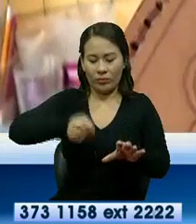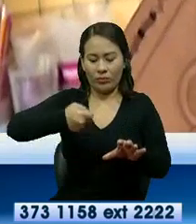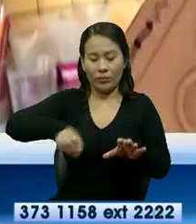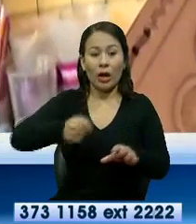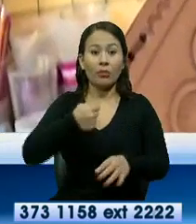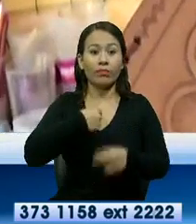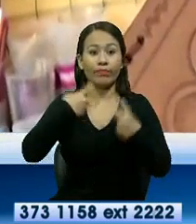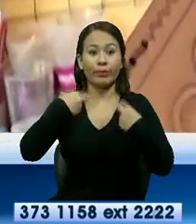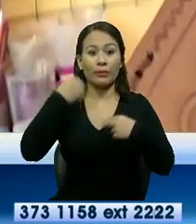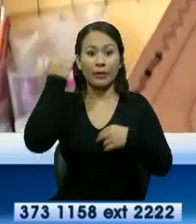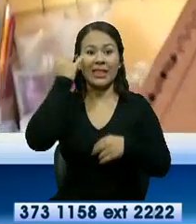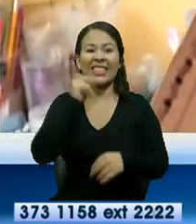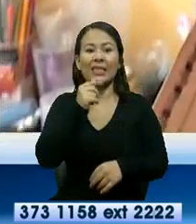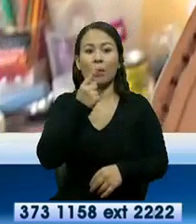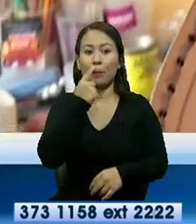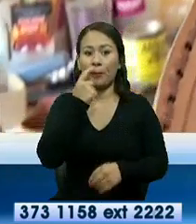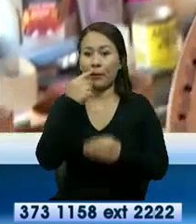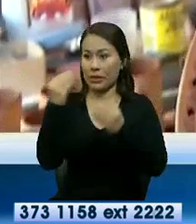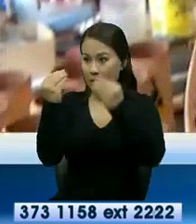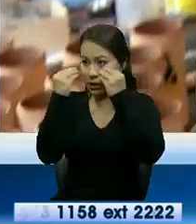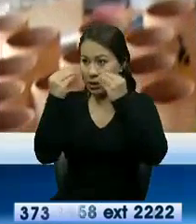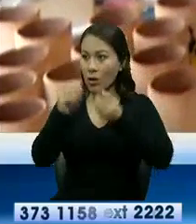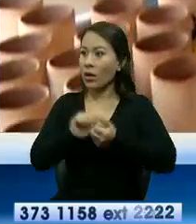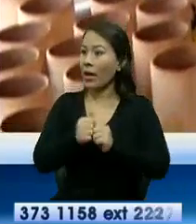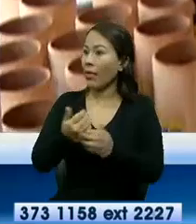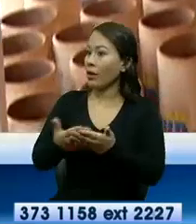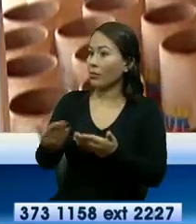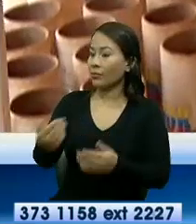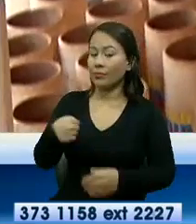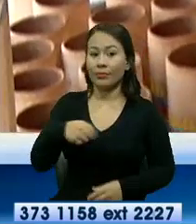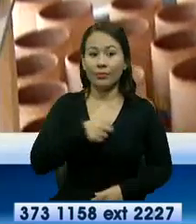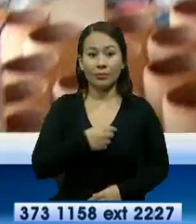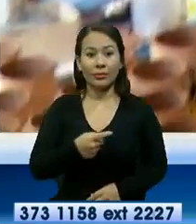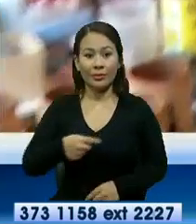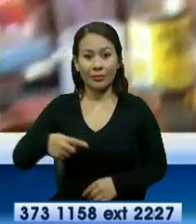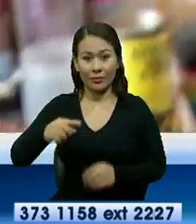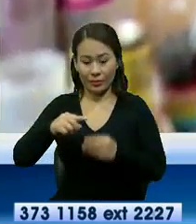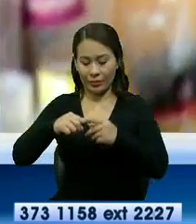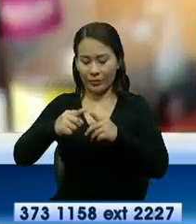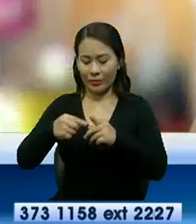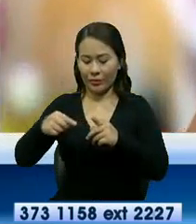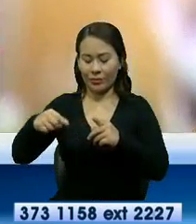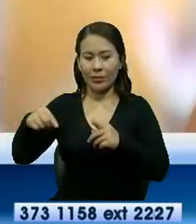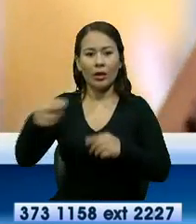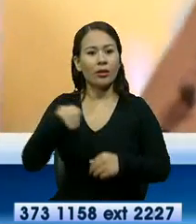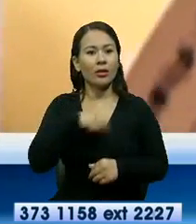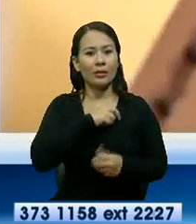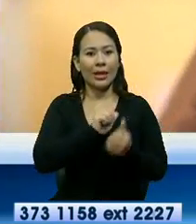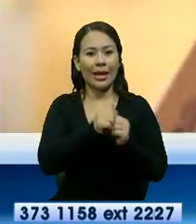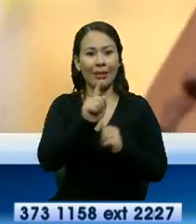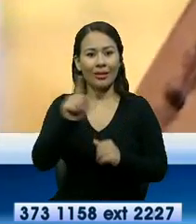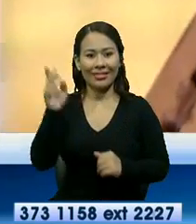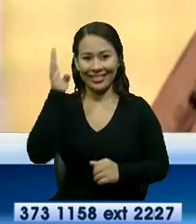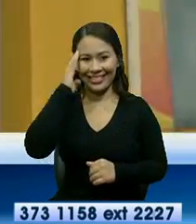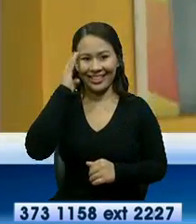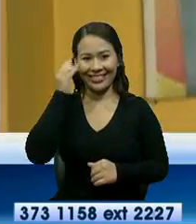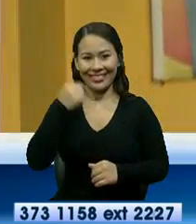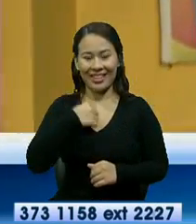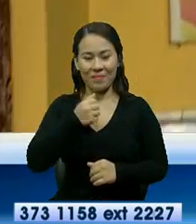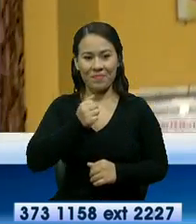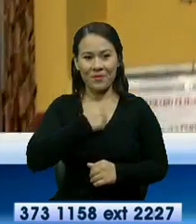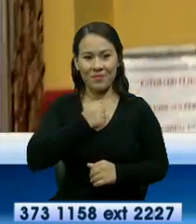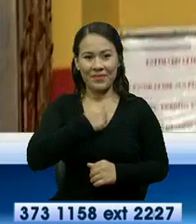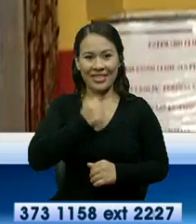hago que eso me enseñó mi papi y cada una de estas conchitas también es otro un golpecito en cada una del cuero